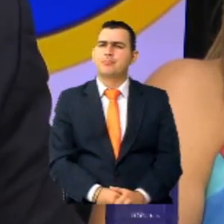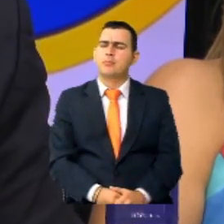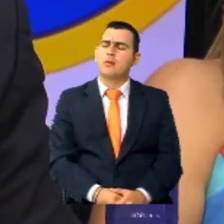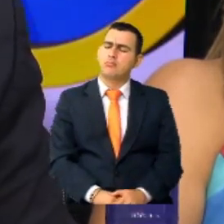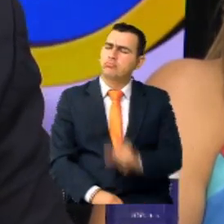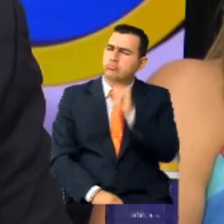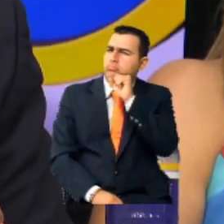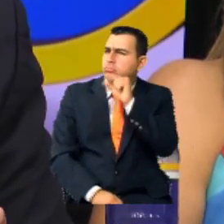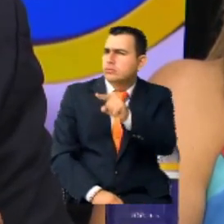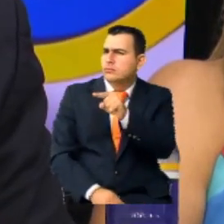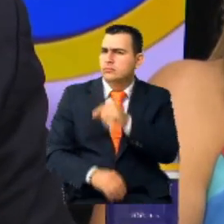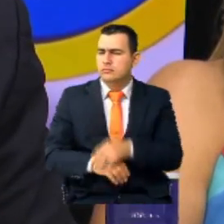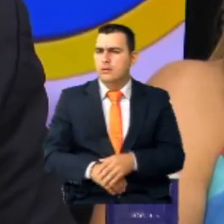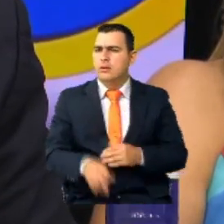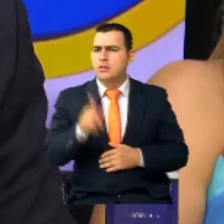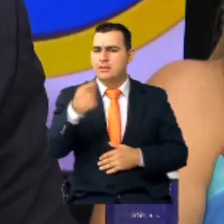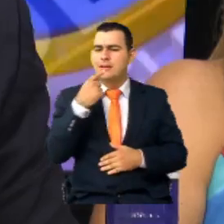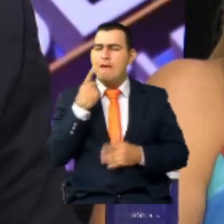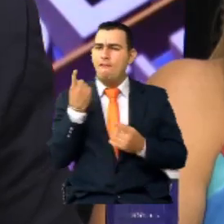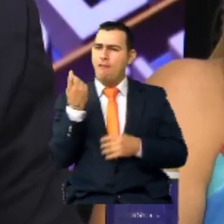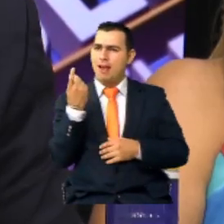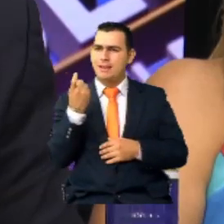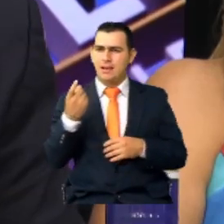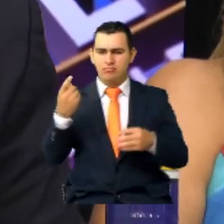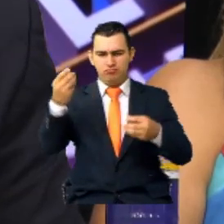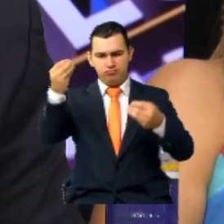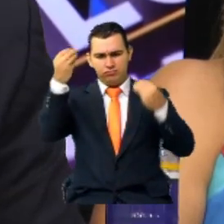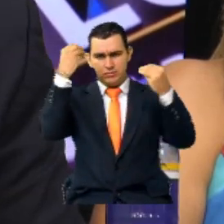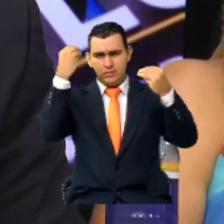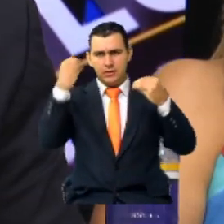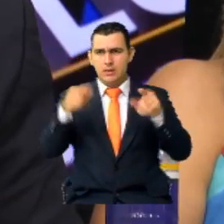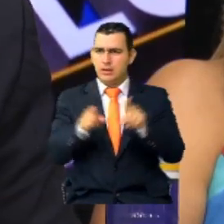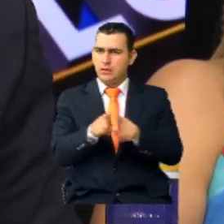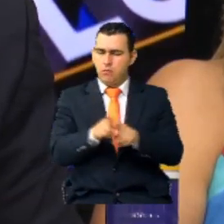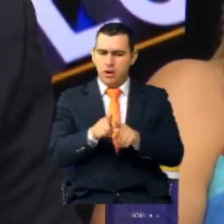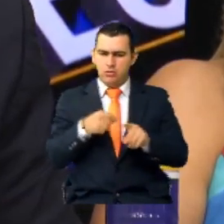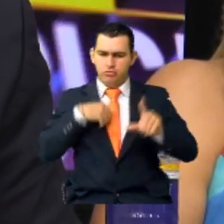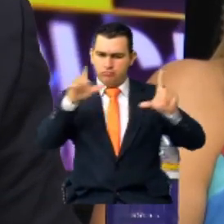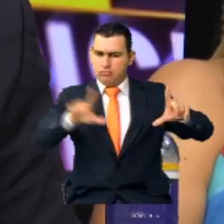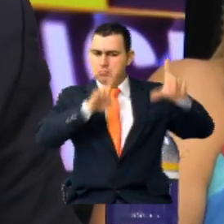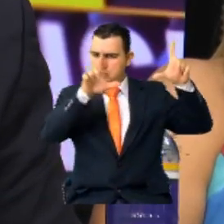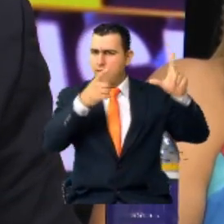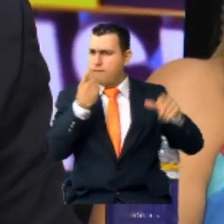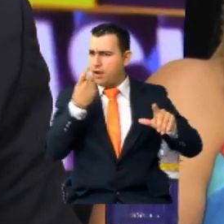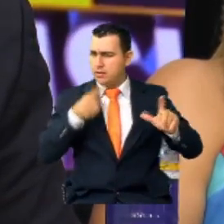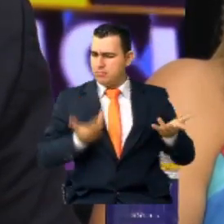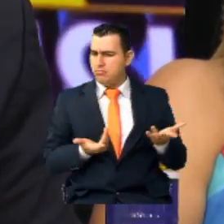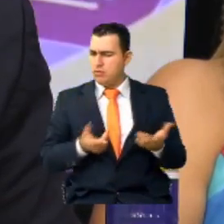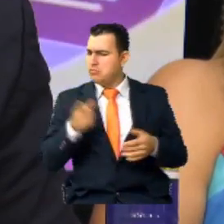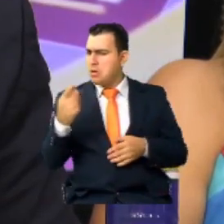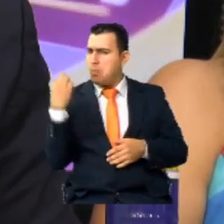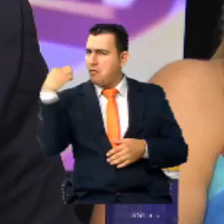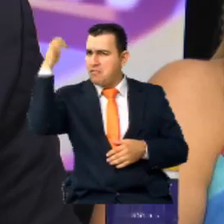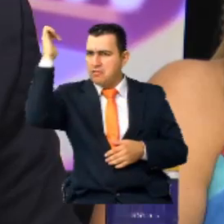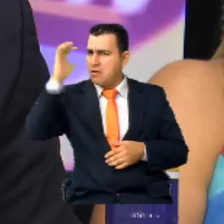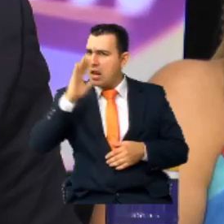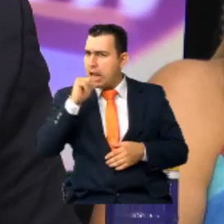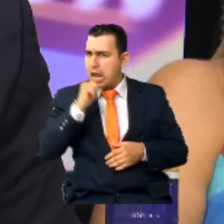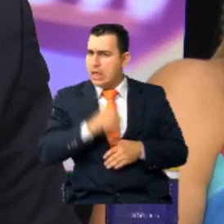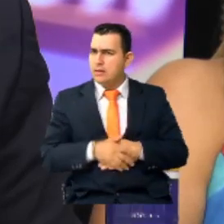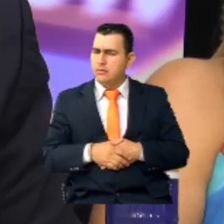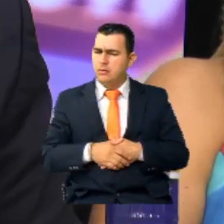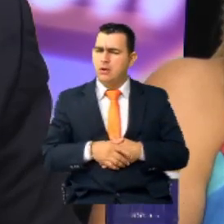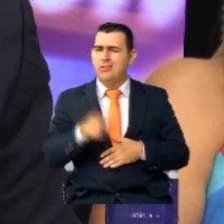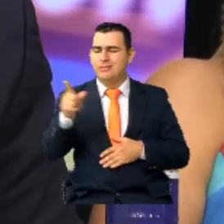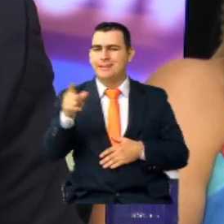quienes aseguran que su falta de formación académica, me refiero a la academia universitaria, formación universitaria,